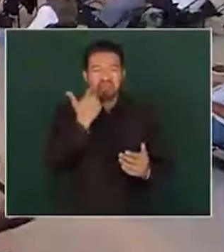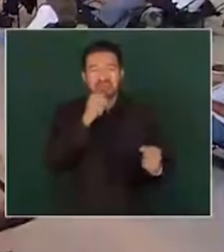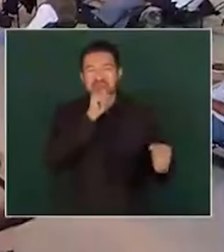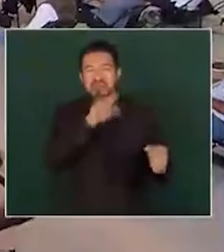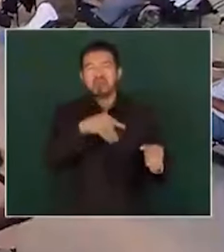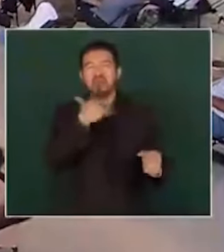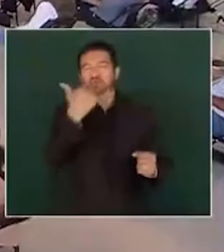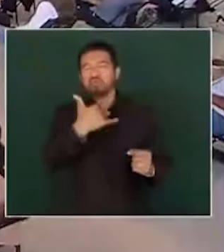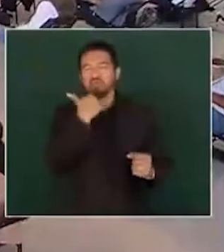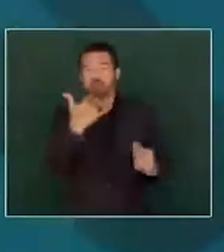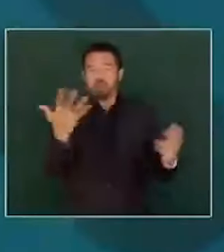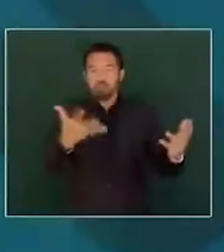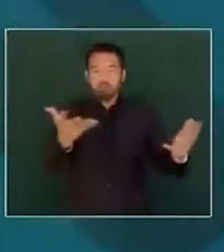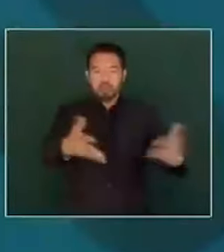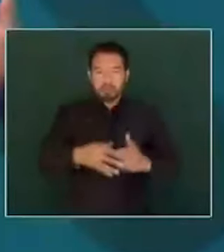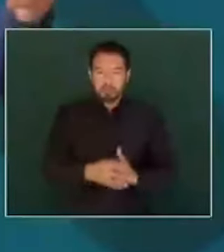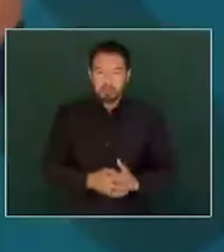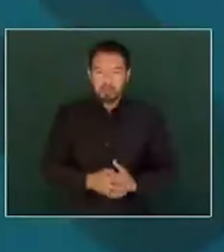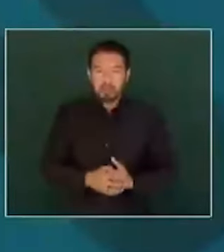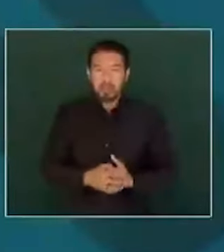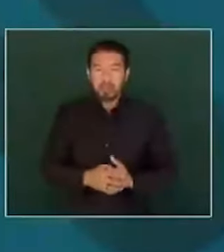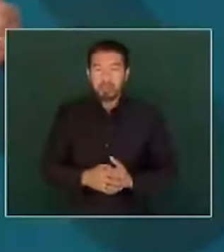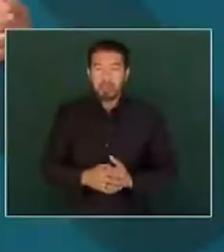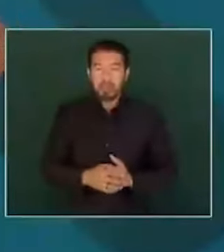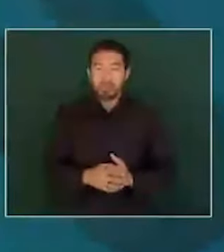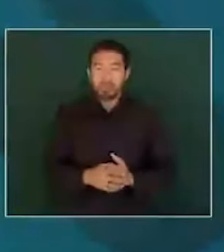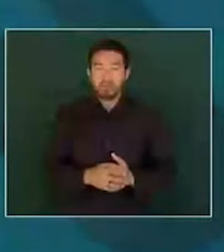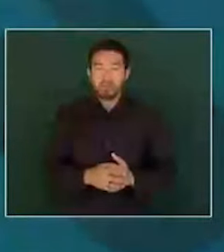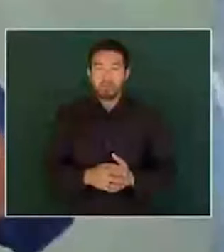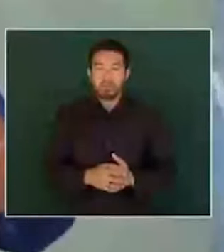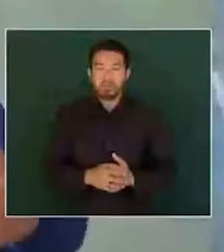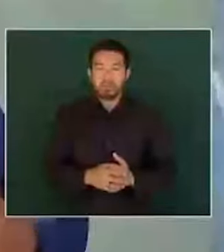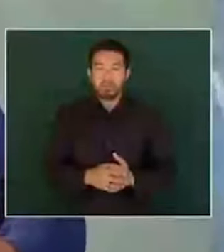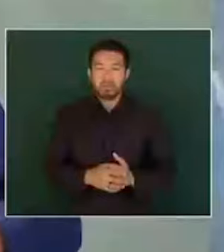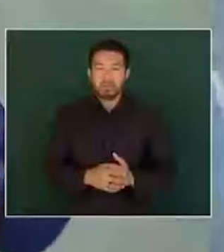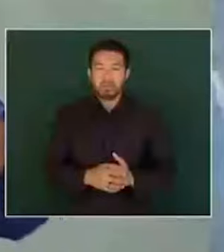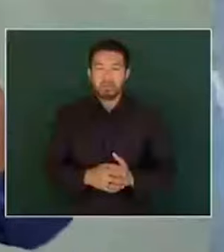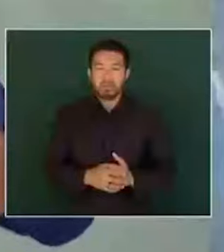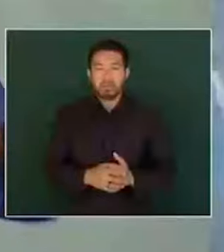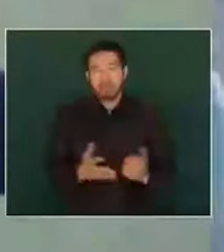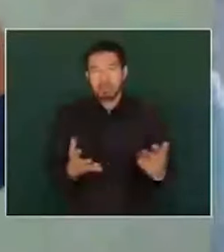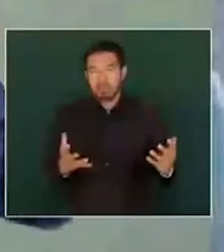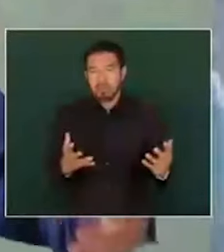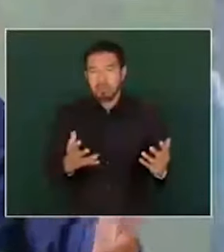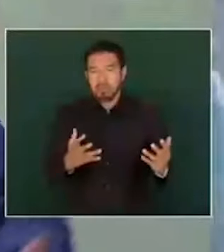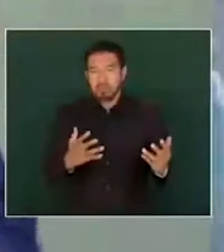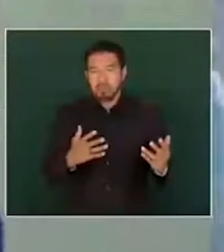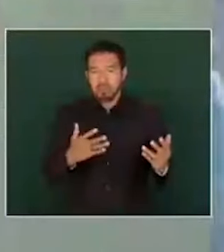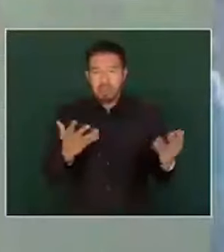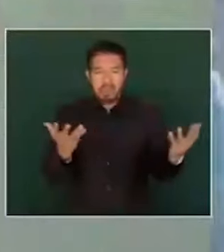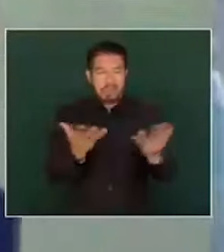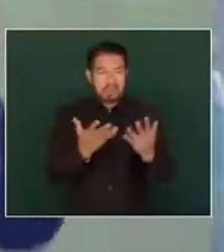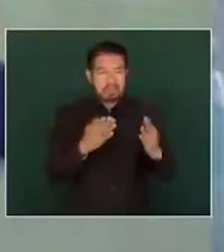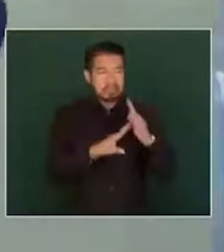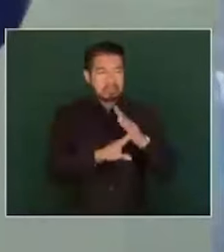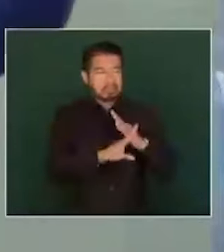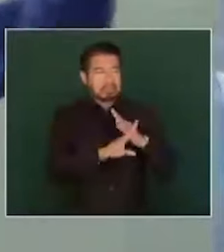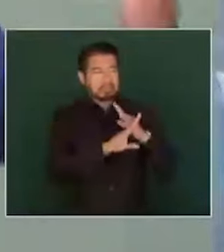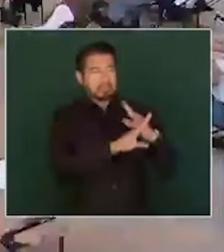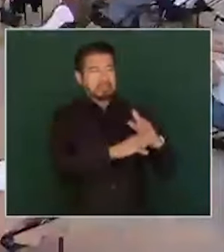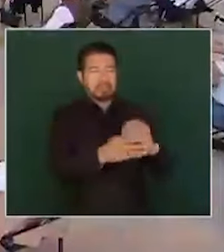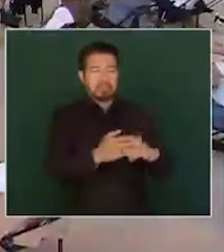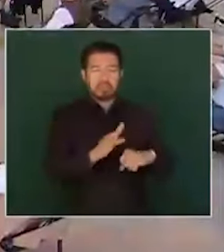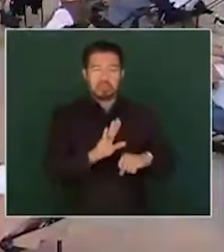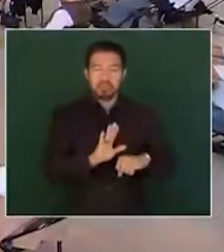utilizar 18 kilómetros de vías férreas para, en esencia, recuperar el transporte público de pasajeros.